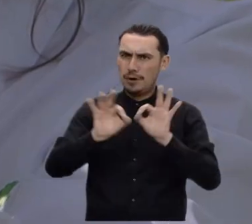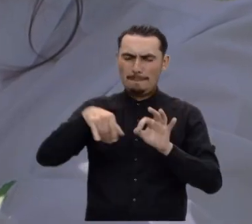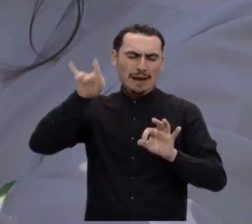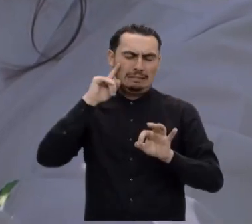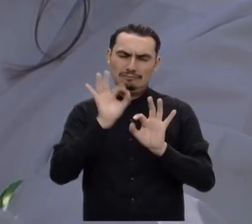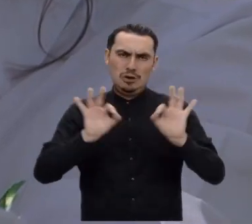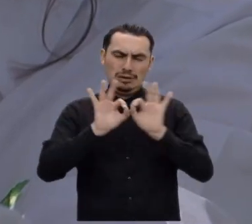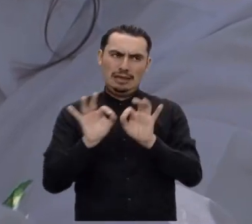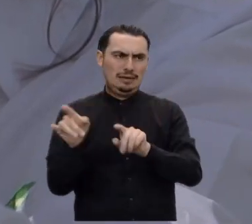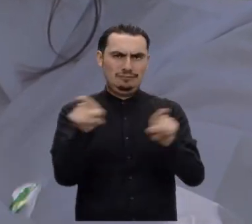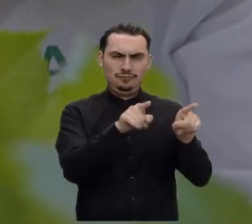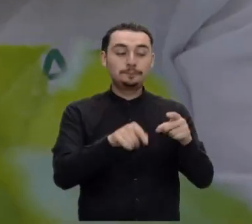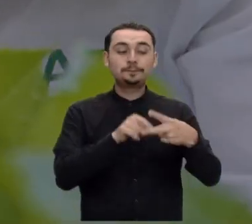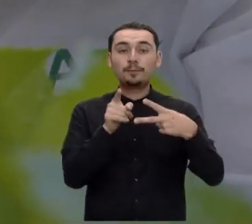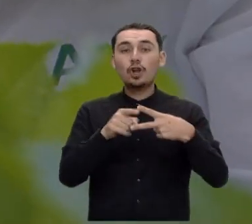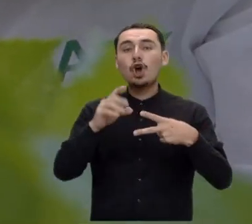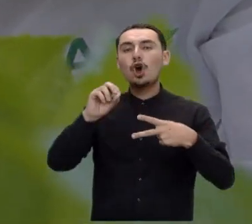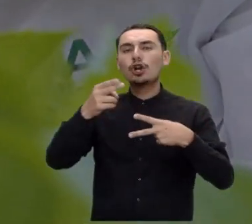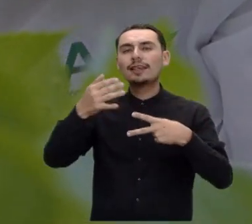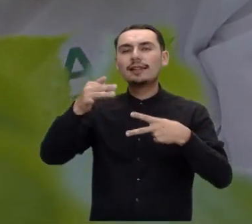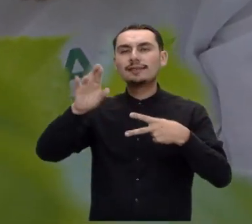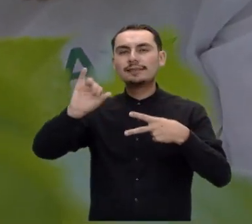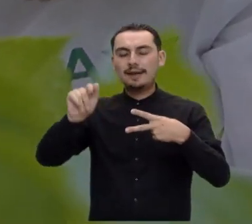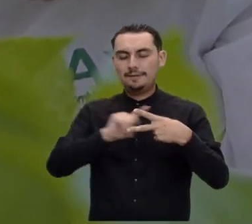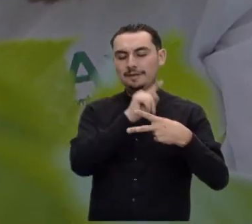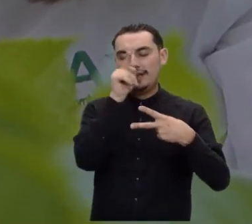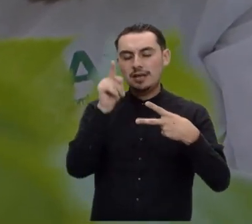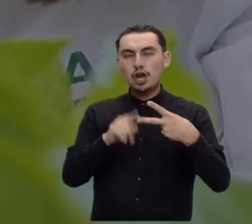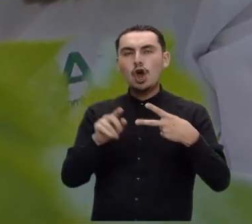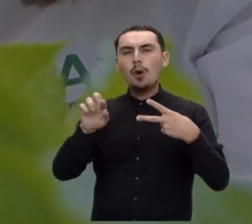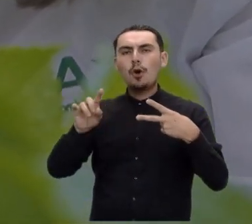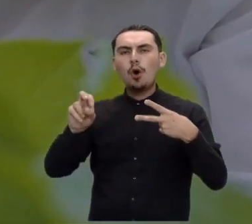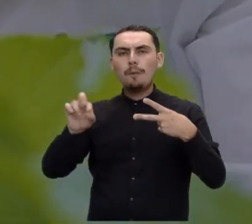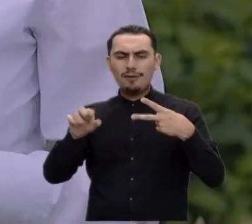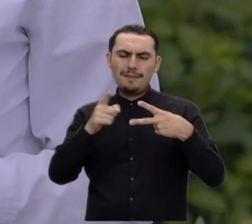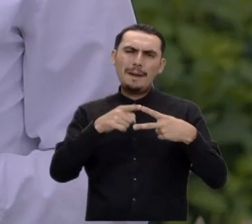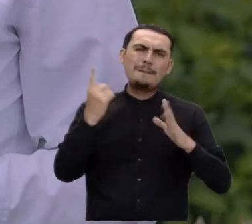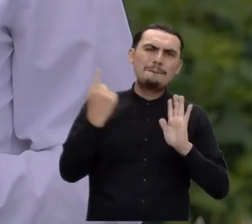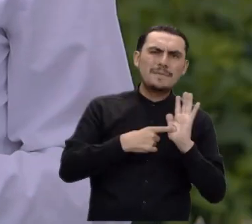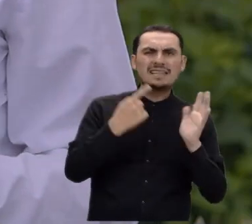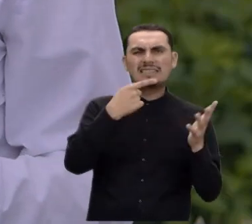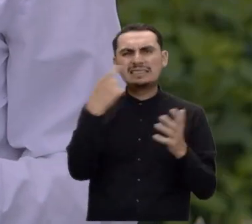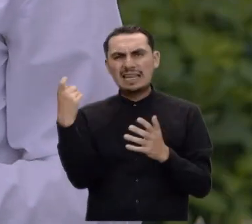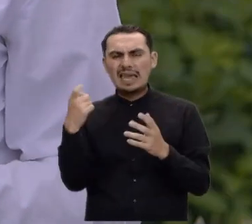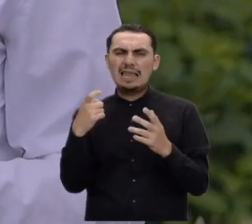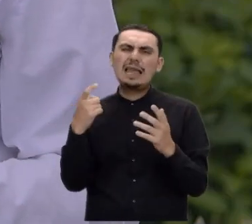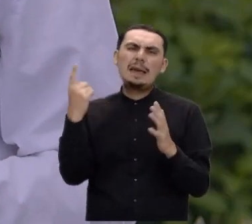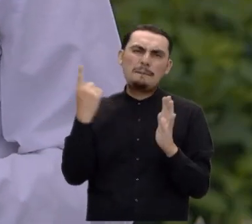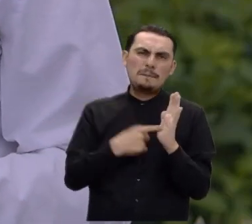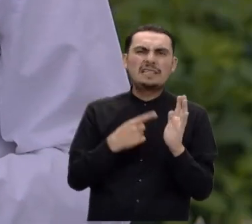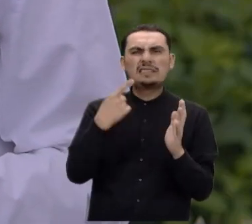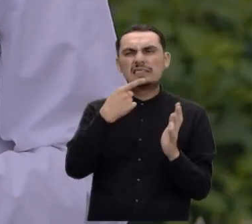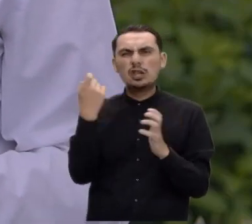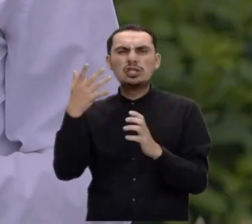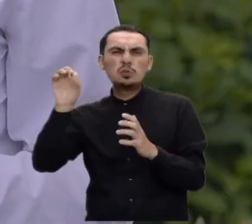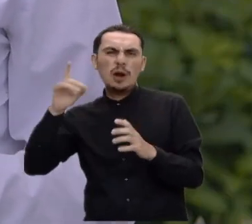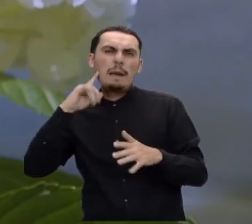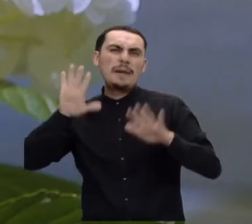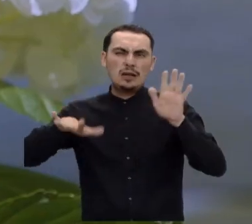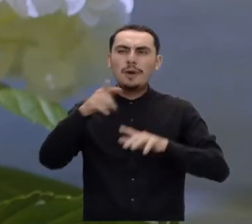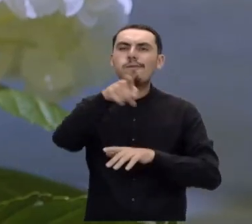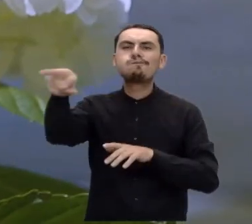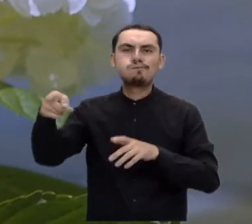más relevantes que el resto, que es la hortensia, crisantemo y pompón. Son 1.100, 1.150 productores